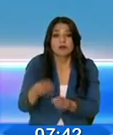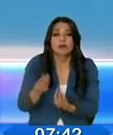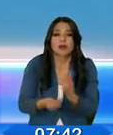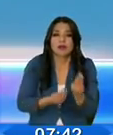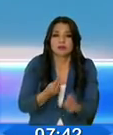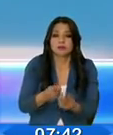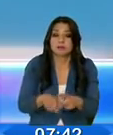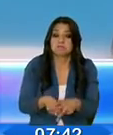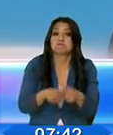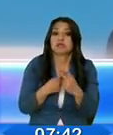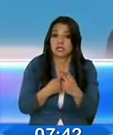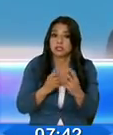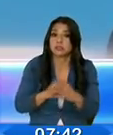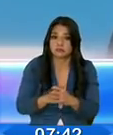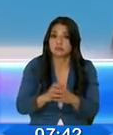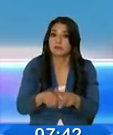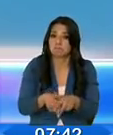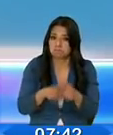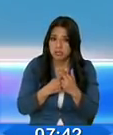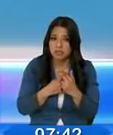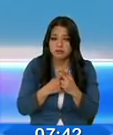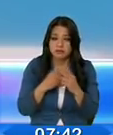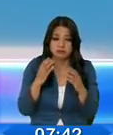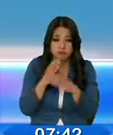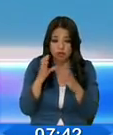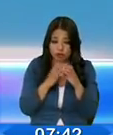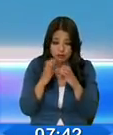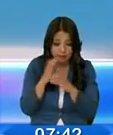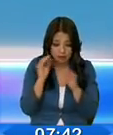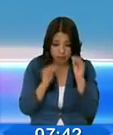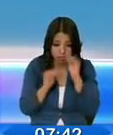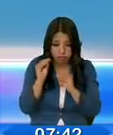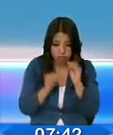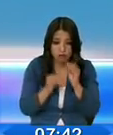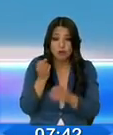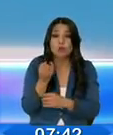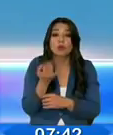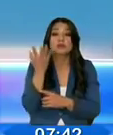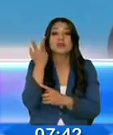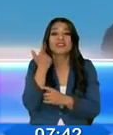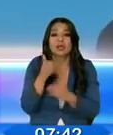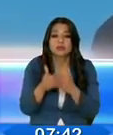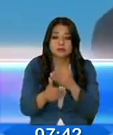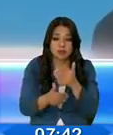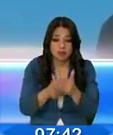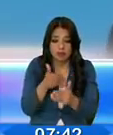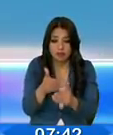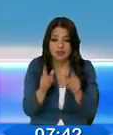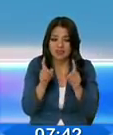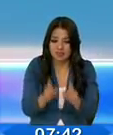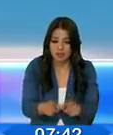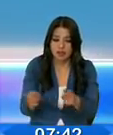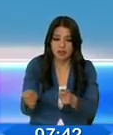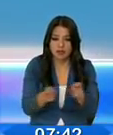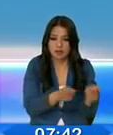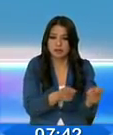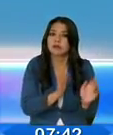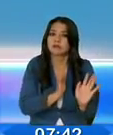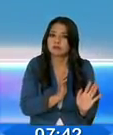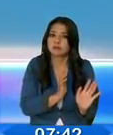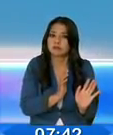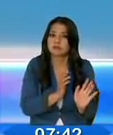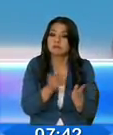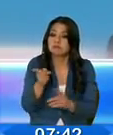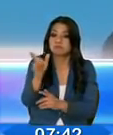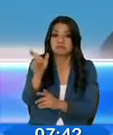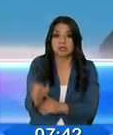a llevar la contabilización de los días que dentro de los cuales se tiene que presentar la acción de